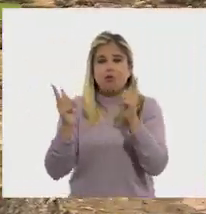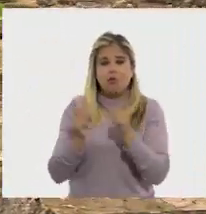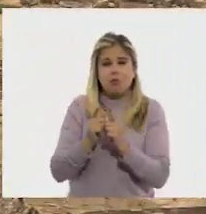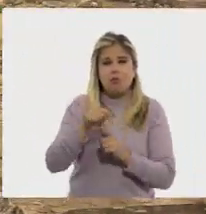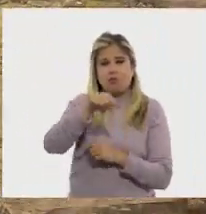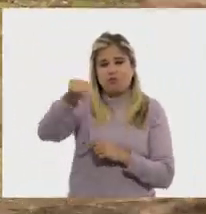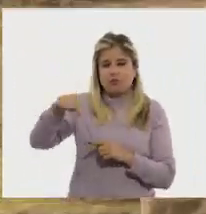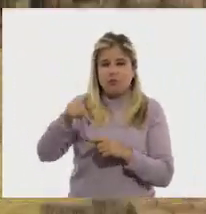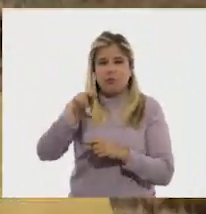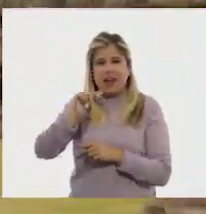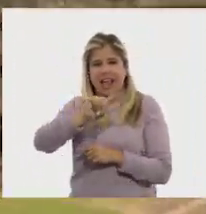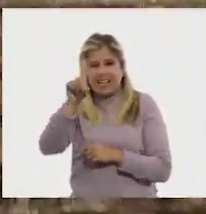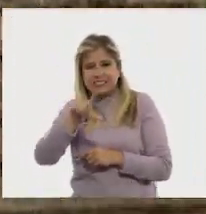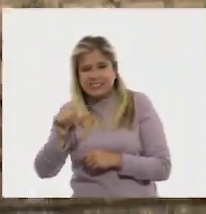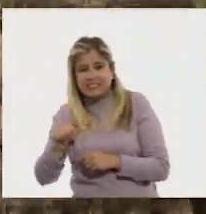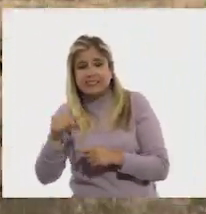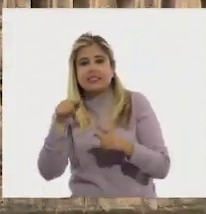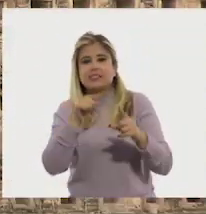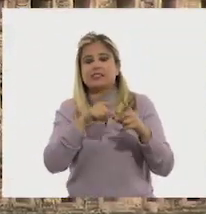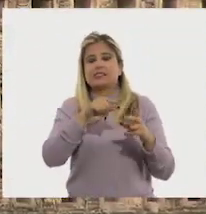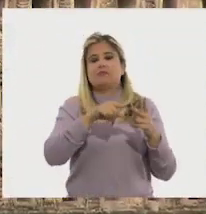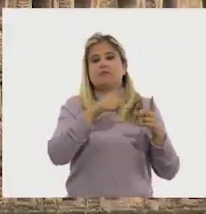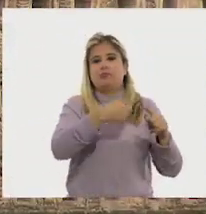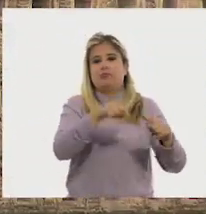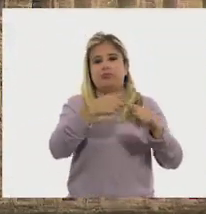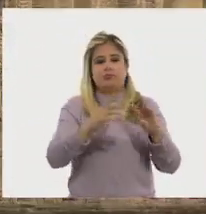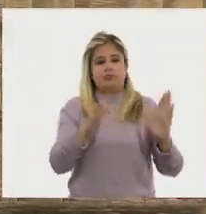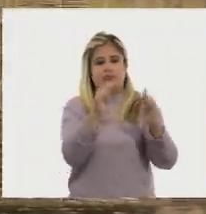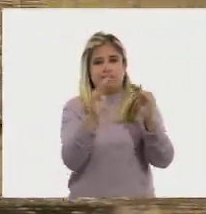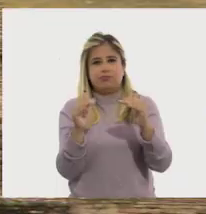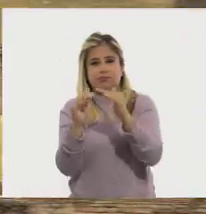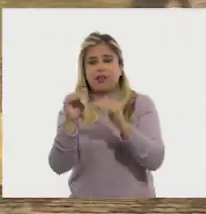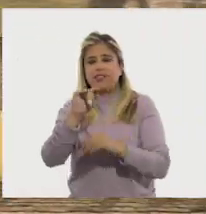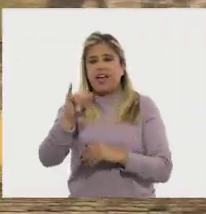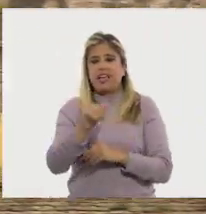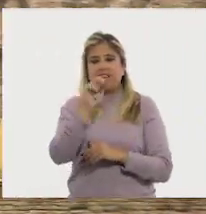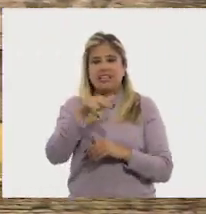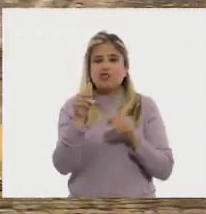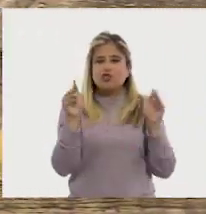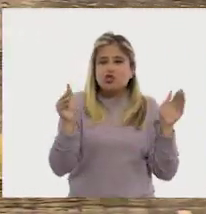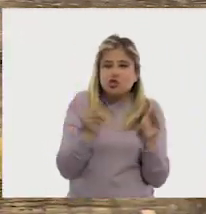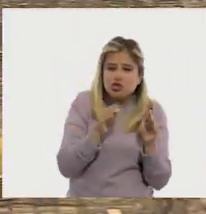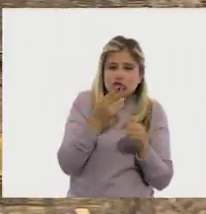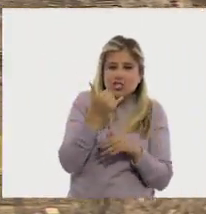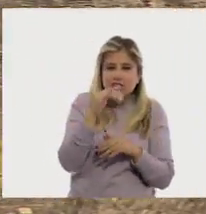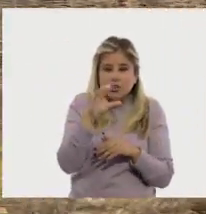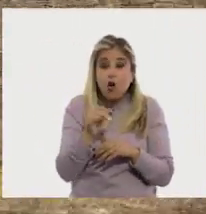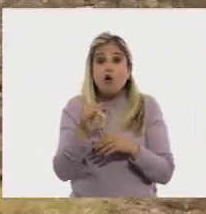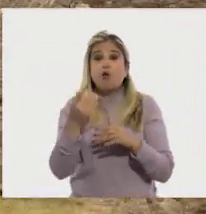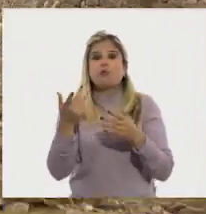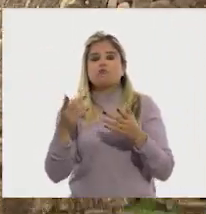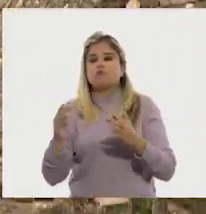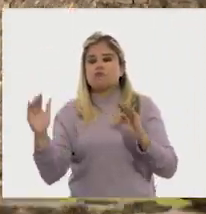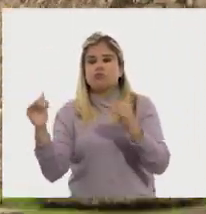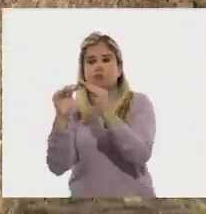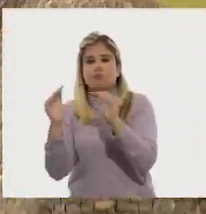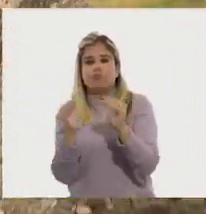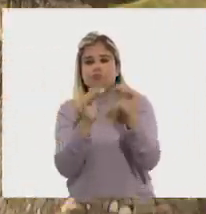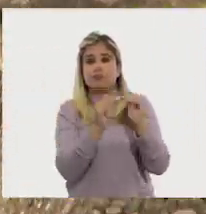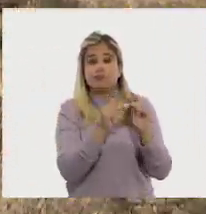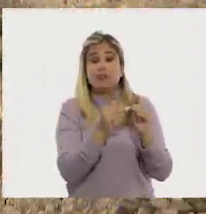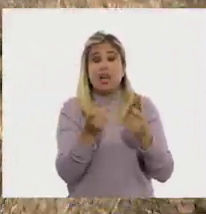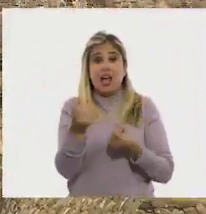la Zona Central, la Gran Jicalcoliuqui, el Tajín Chico y el Conjunto de las Columnas. Sin duda